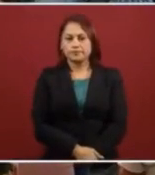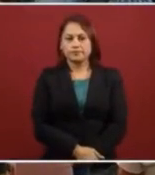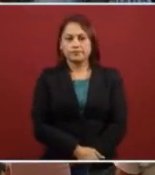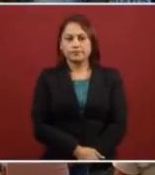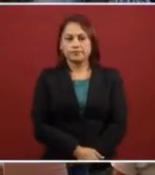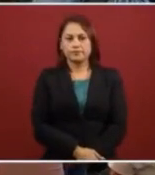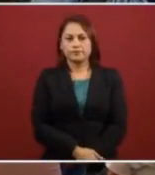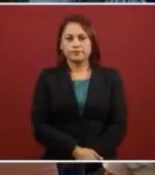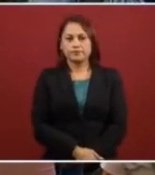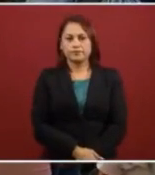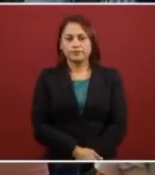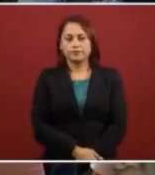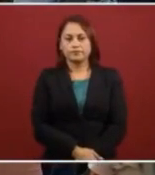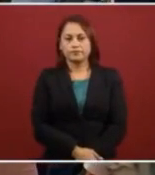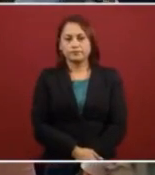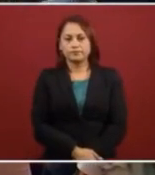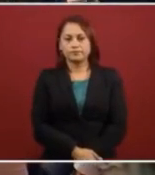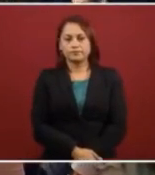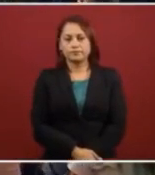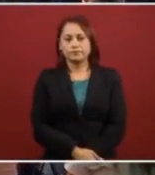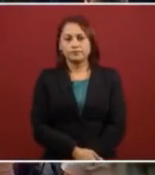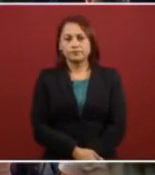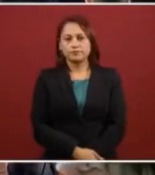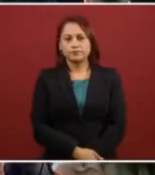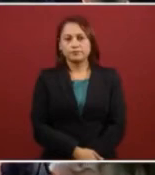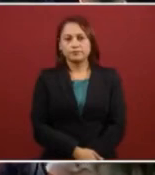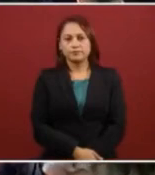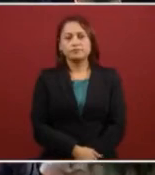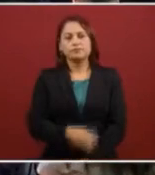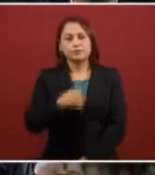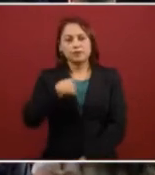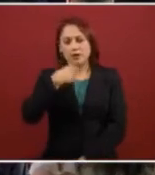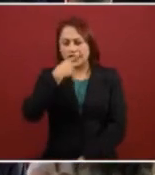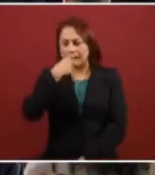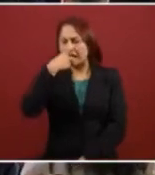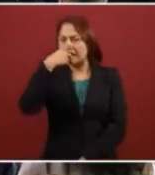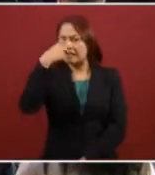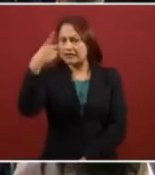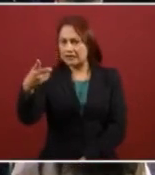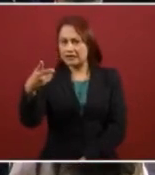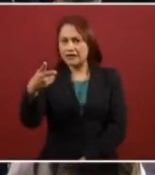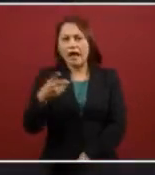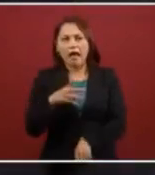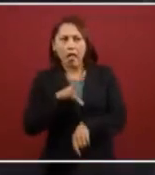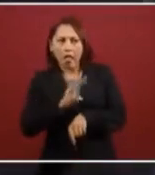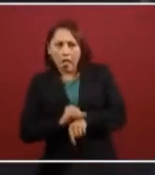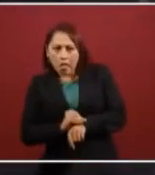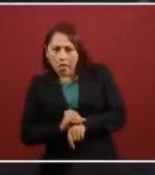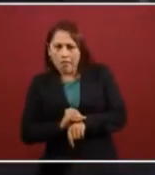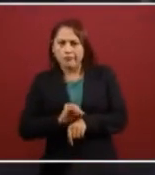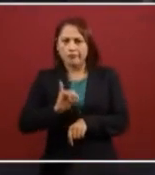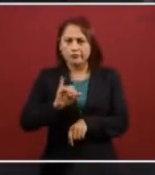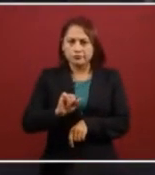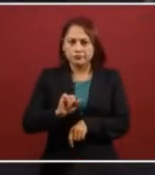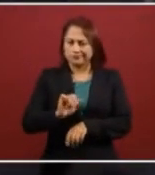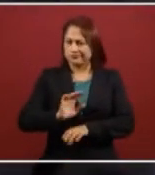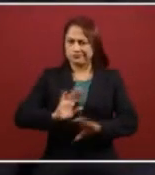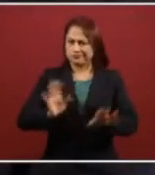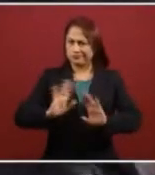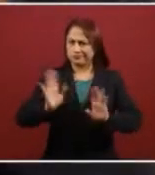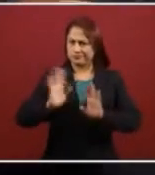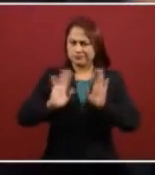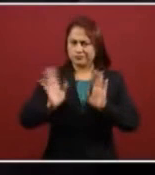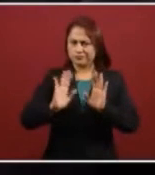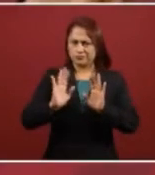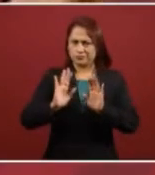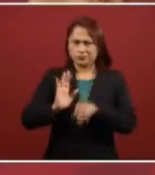and so therefore, cero, zero tolerancia, tolerance, a la corrupción. For corruption. Imagínense